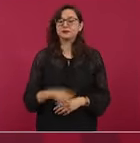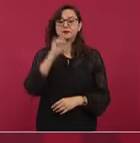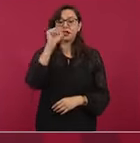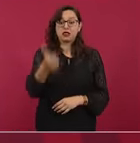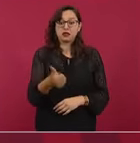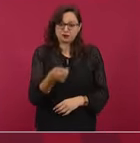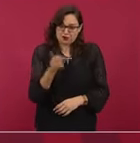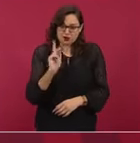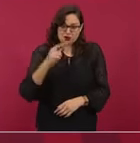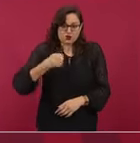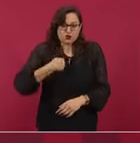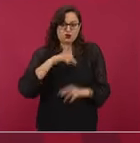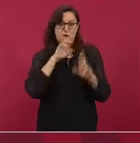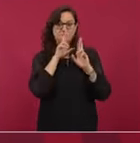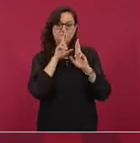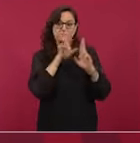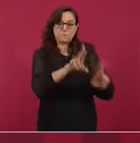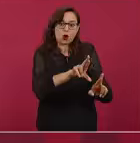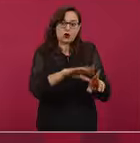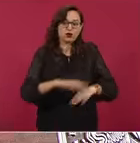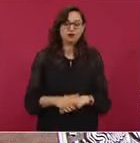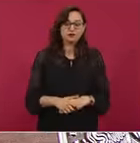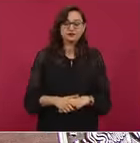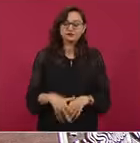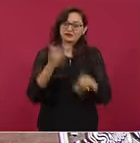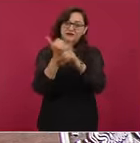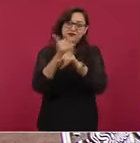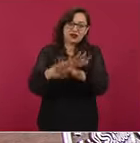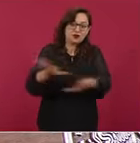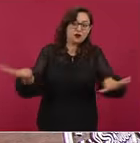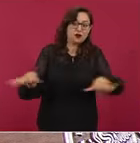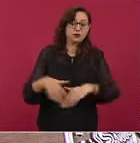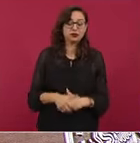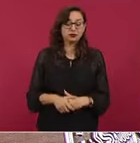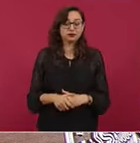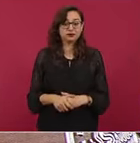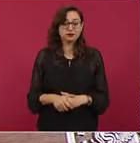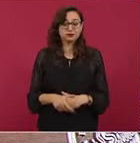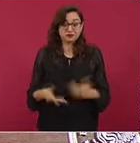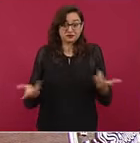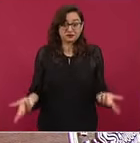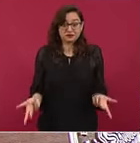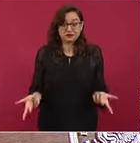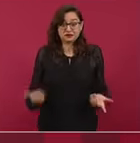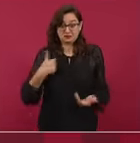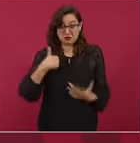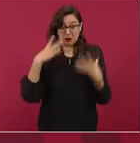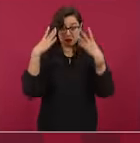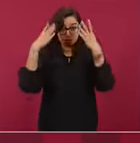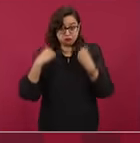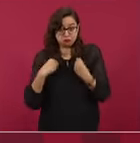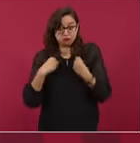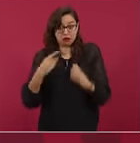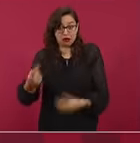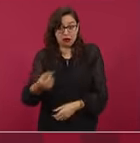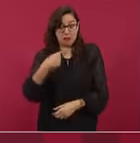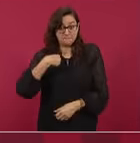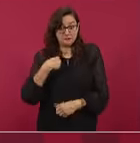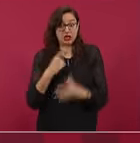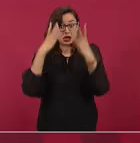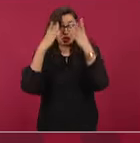replico. Y tengo que informar a la gente, porque si no me quedo